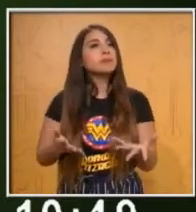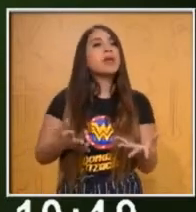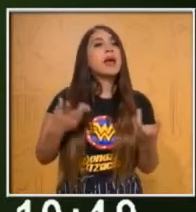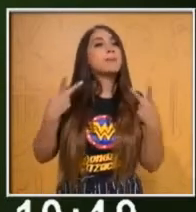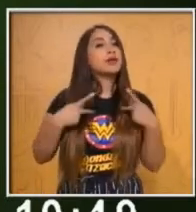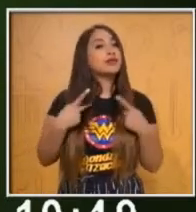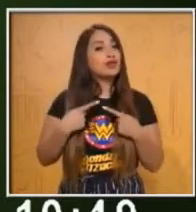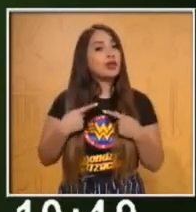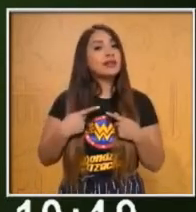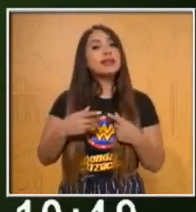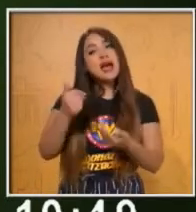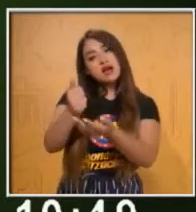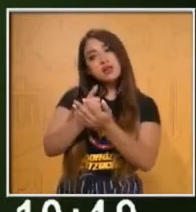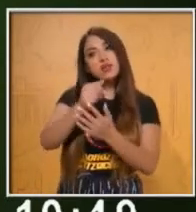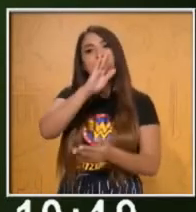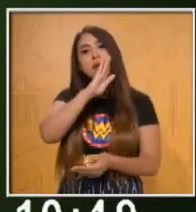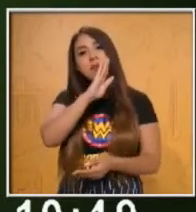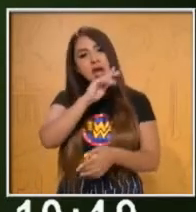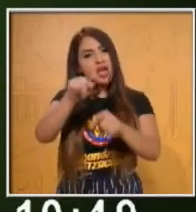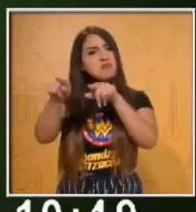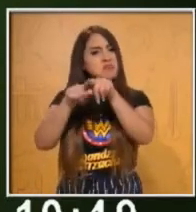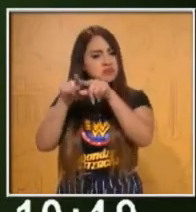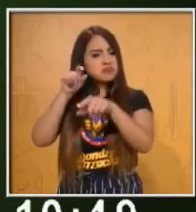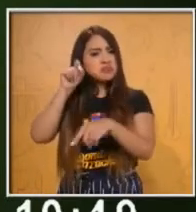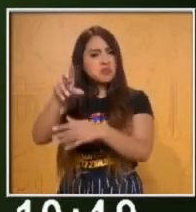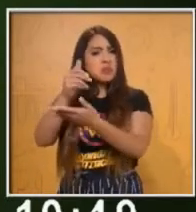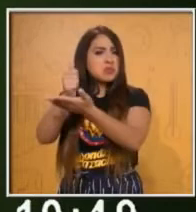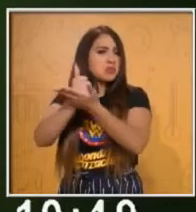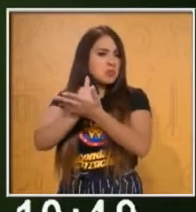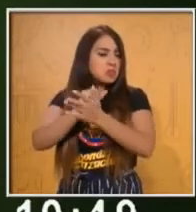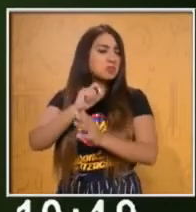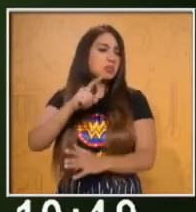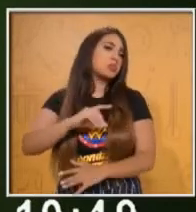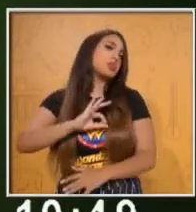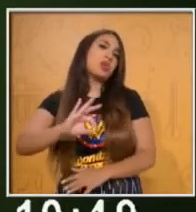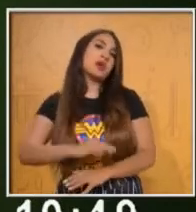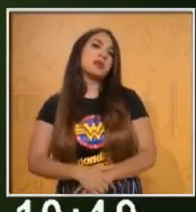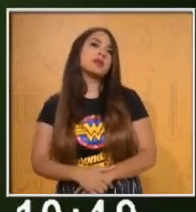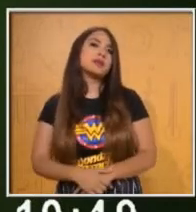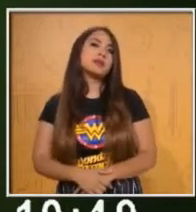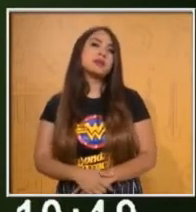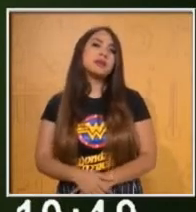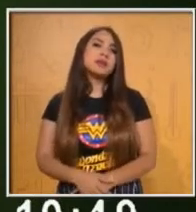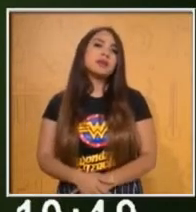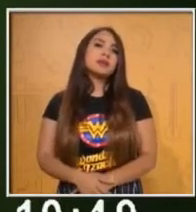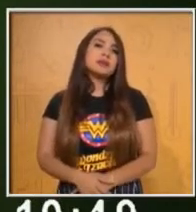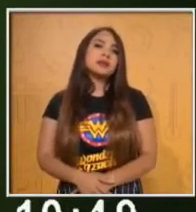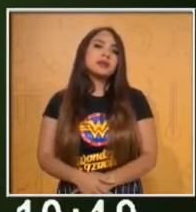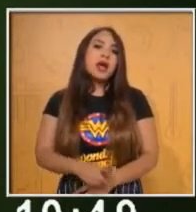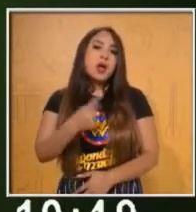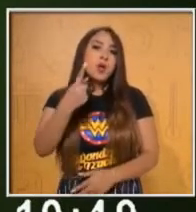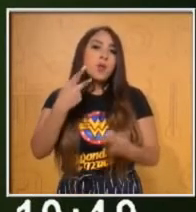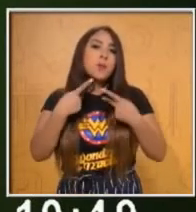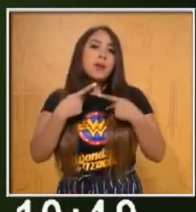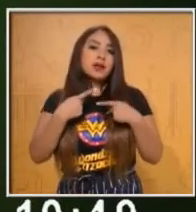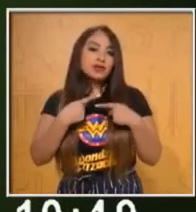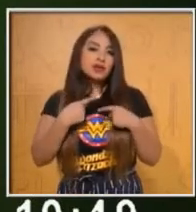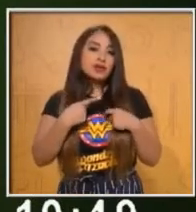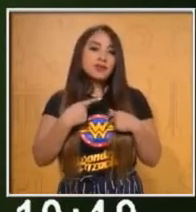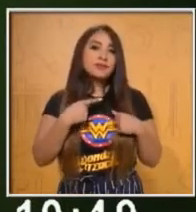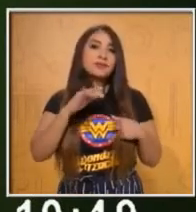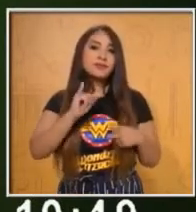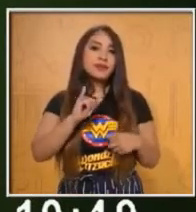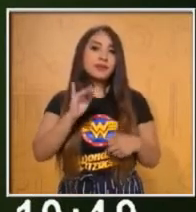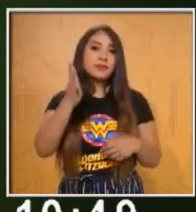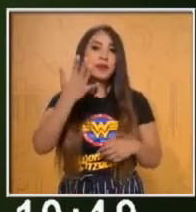a mamá o a nuestros hermanos incluso que nos ayudaran a representar un personaje en específico. Vamos a